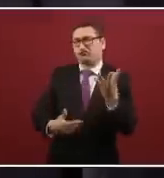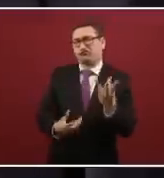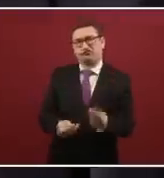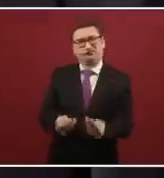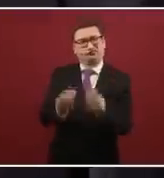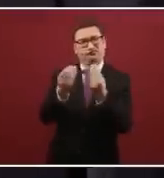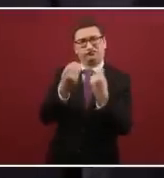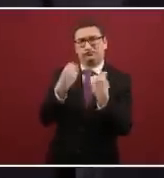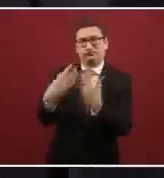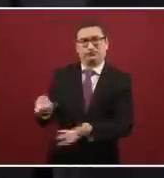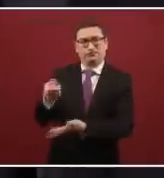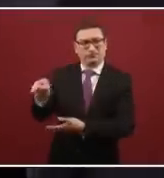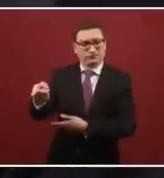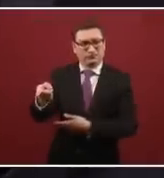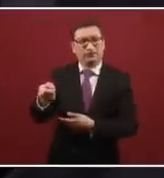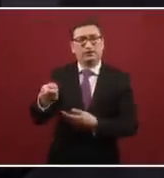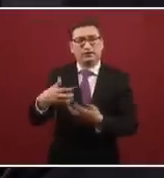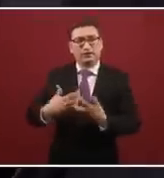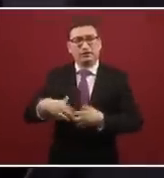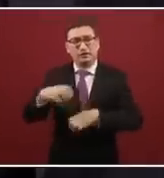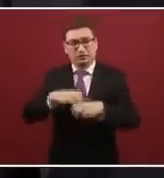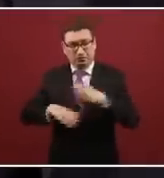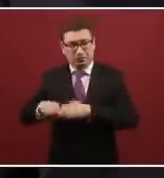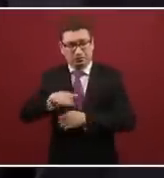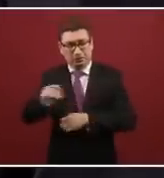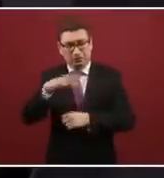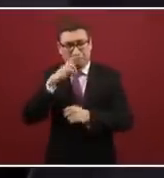Las empresas construyeron,